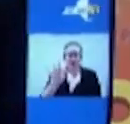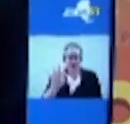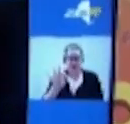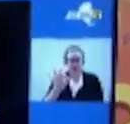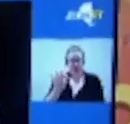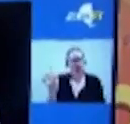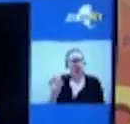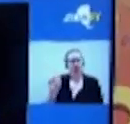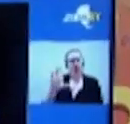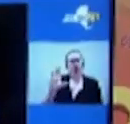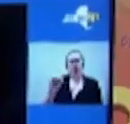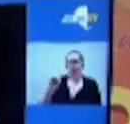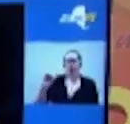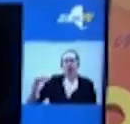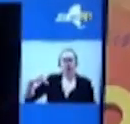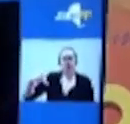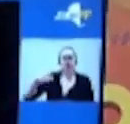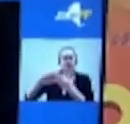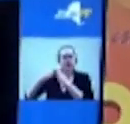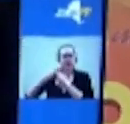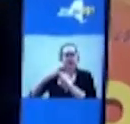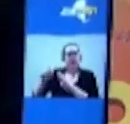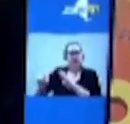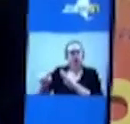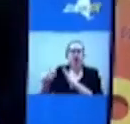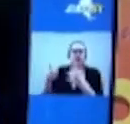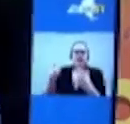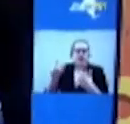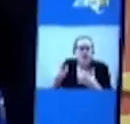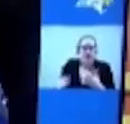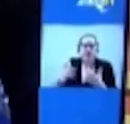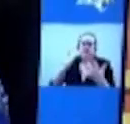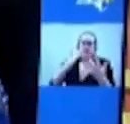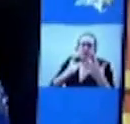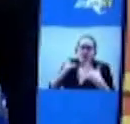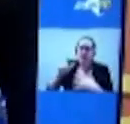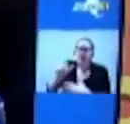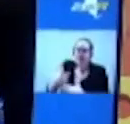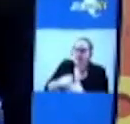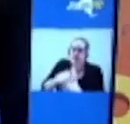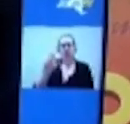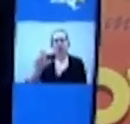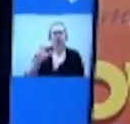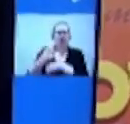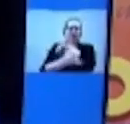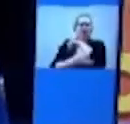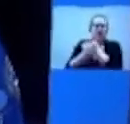sueldo en el show de mediodía para Navidad, ¿cómo van? Nos vemos. Vamos a continuar. Gracias, Rookin. Estamos en contacto más adelante. El show sale para...